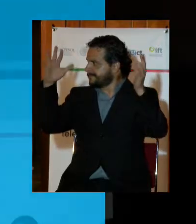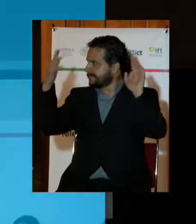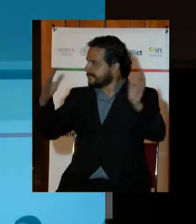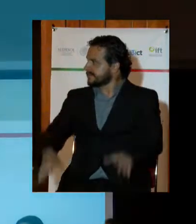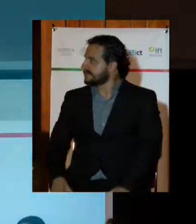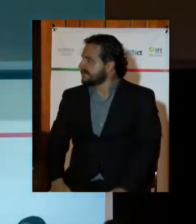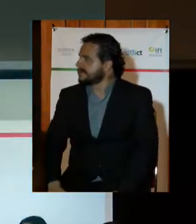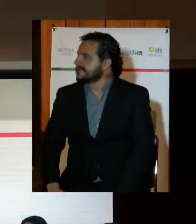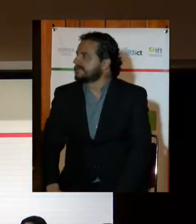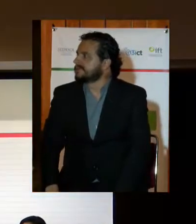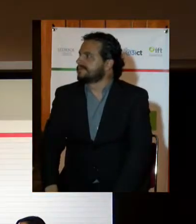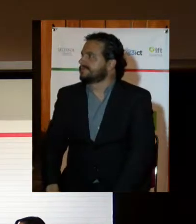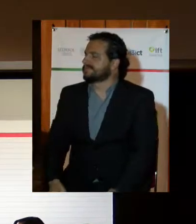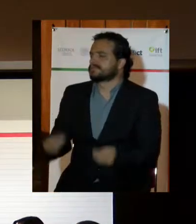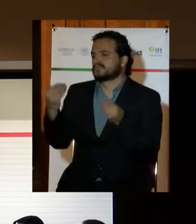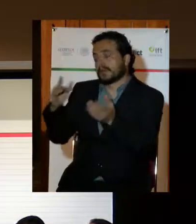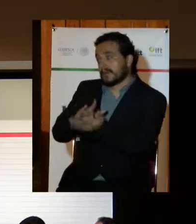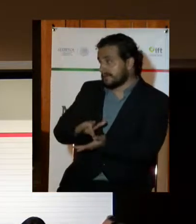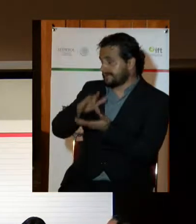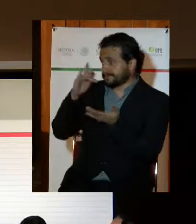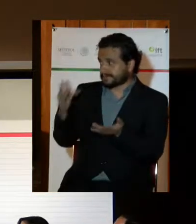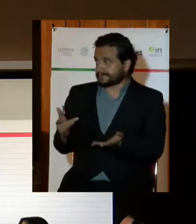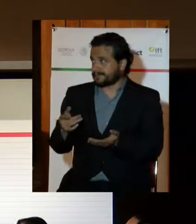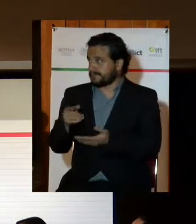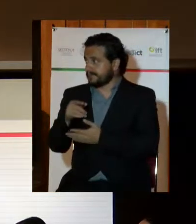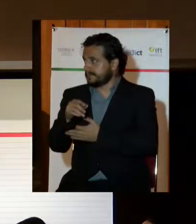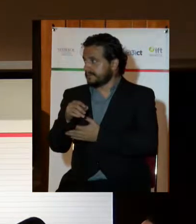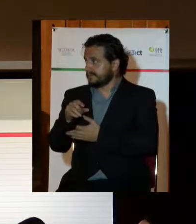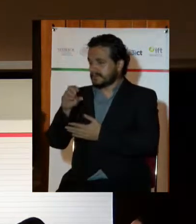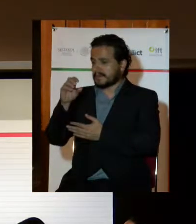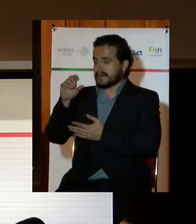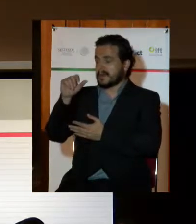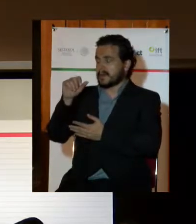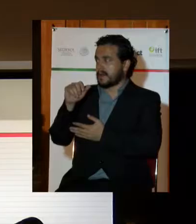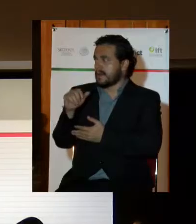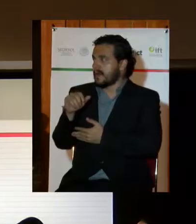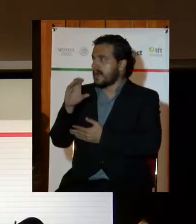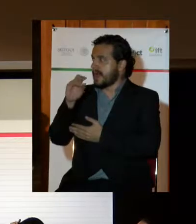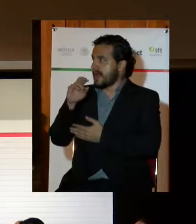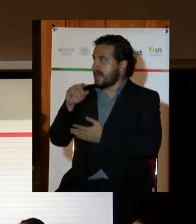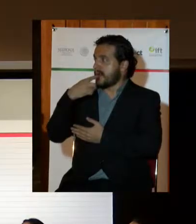Muchas gracias, Ricardo Ortiz, del Inquenium. Y me gustaría rescatar una frase de